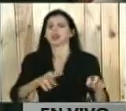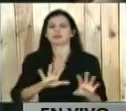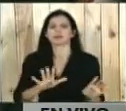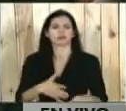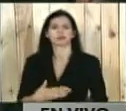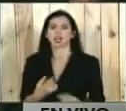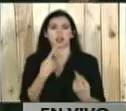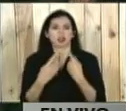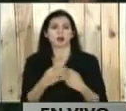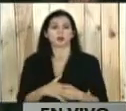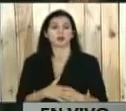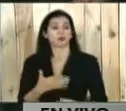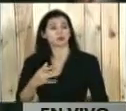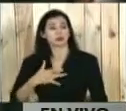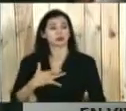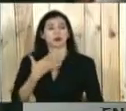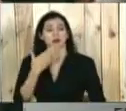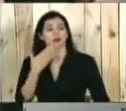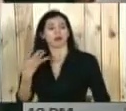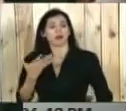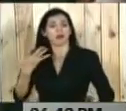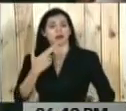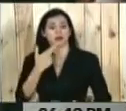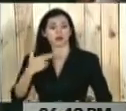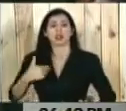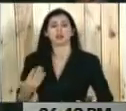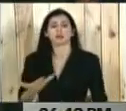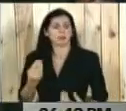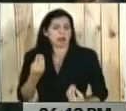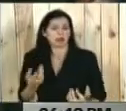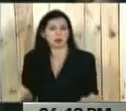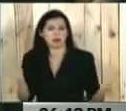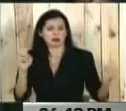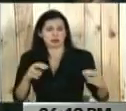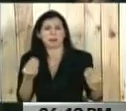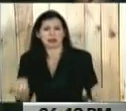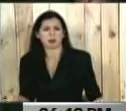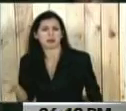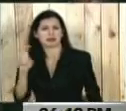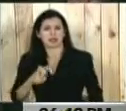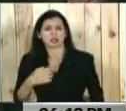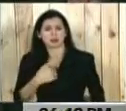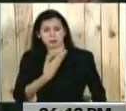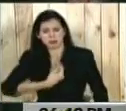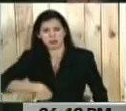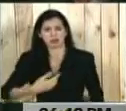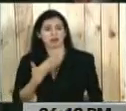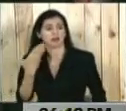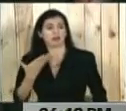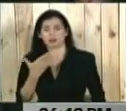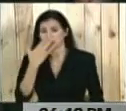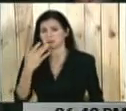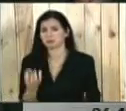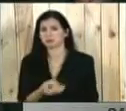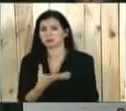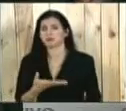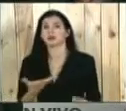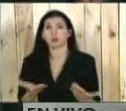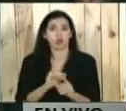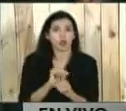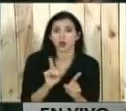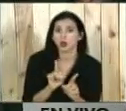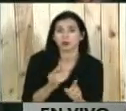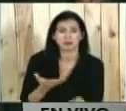envalentonado, ¿no? ¿Para qué yo me voy a sentar ahí? Yo soy presidente. ¿Para qué? Que se sienten ellos. No vale,